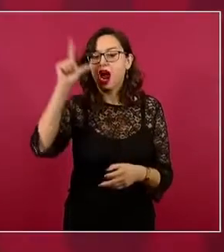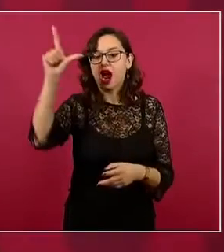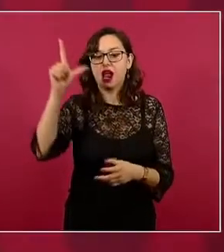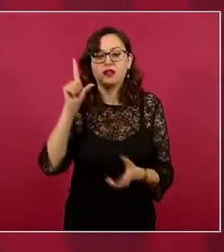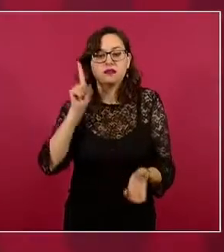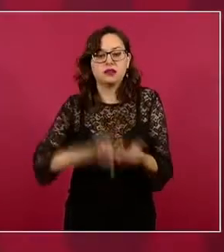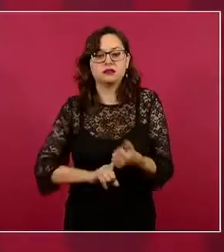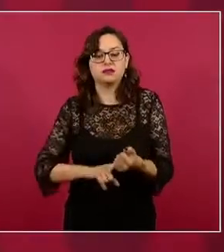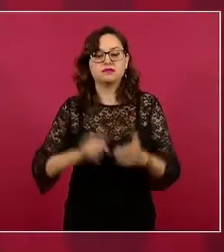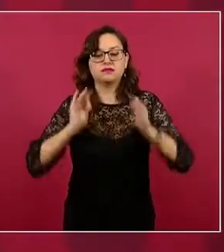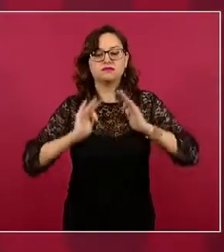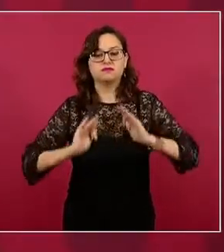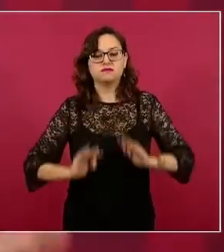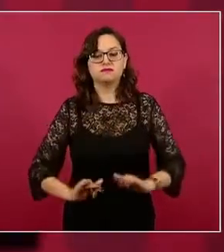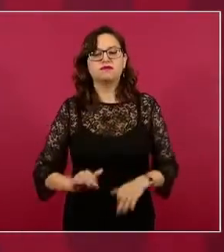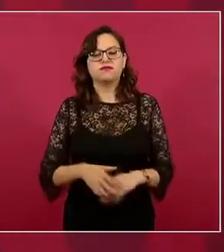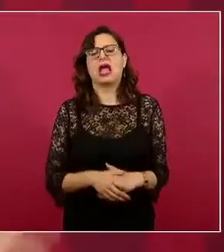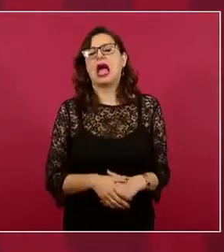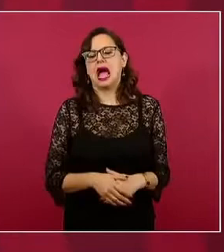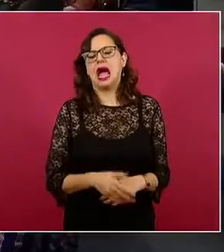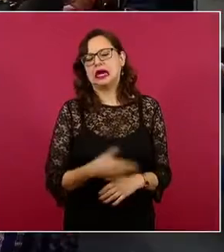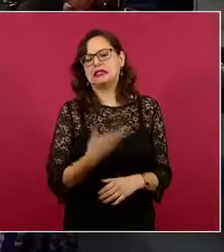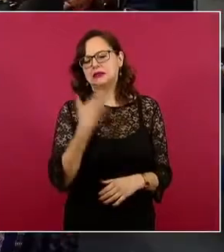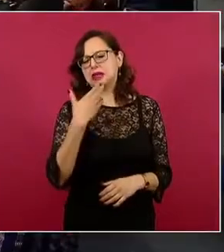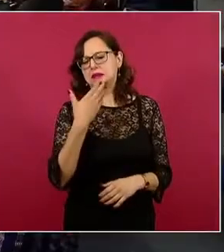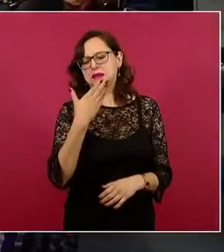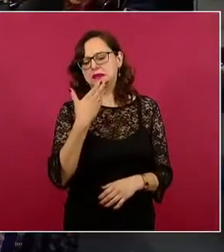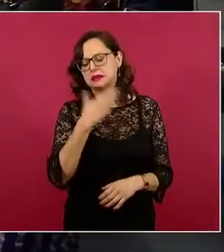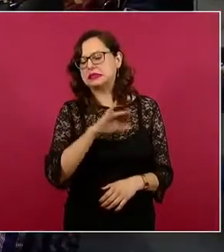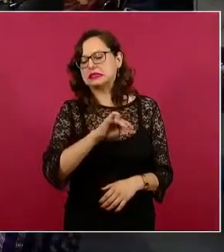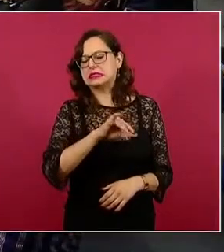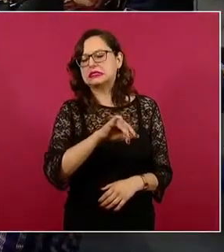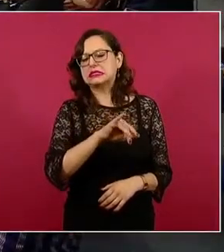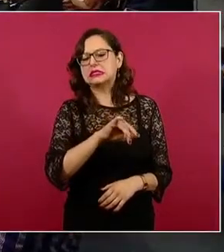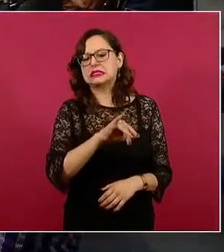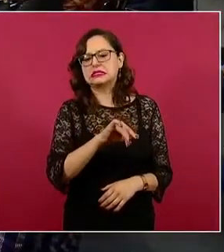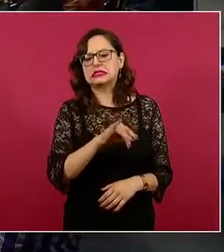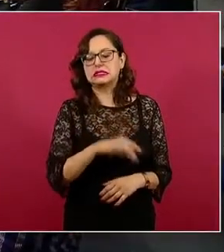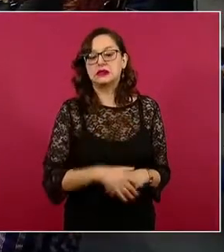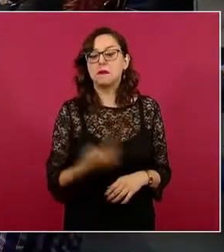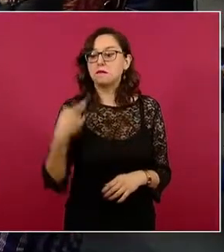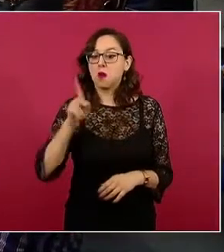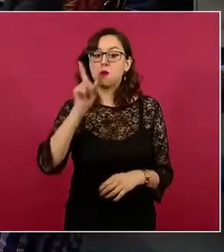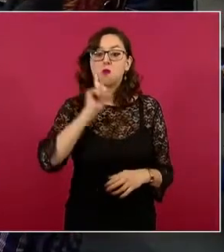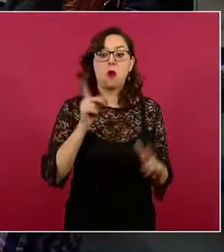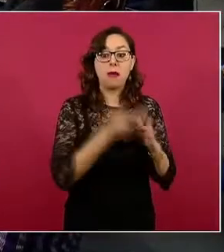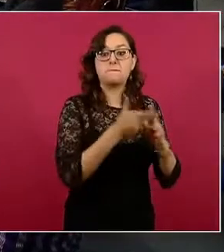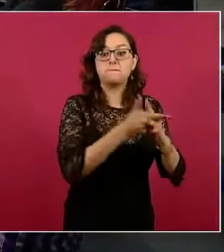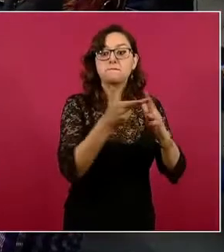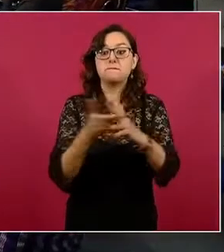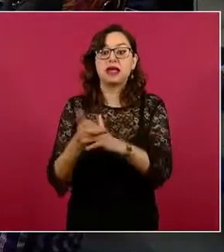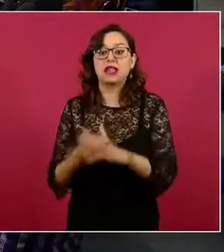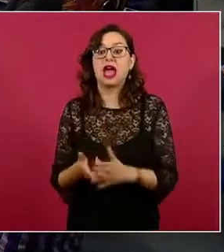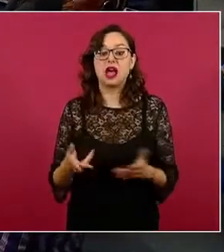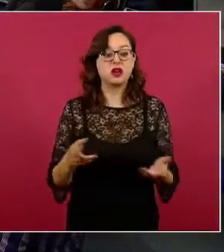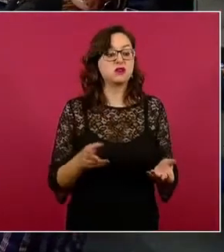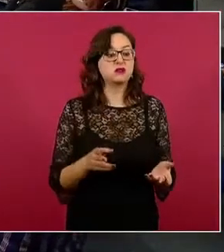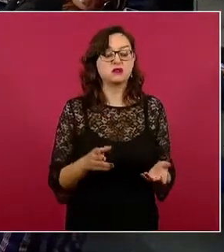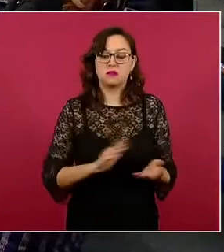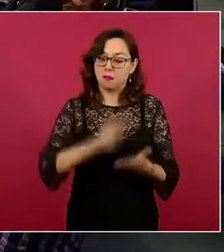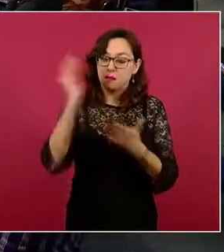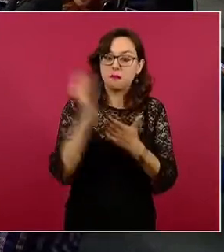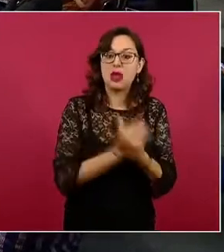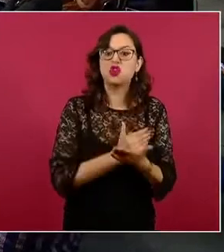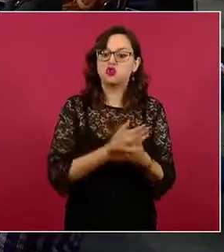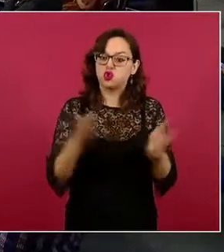Y se podrá decir, sí, pero… ¿Cómo se detiene el feminicidio? Pues se detiene así, con una